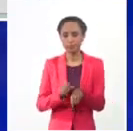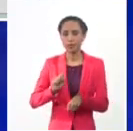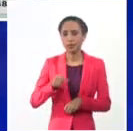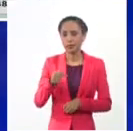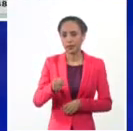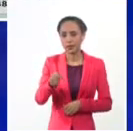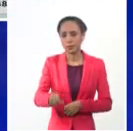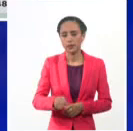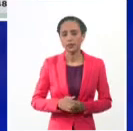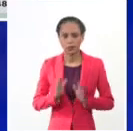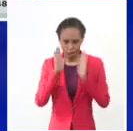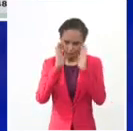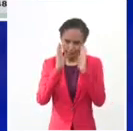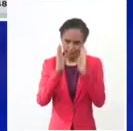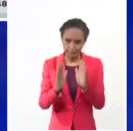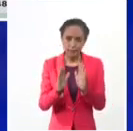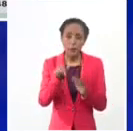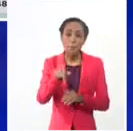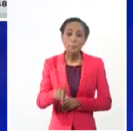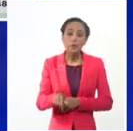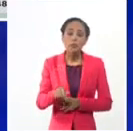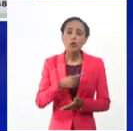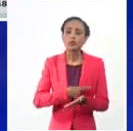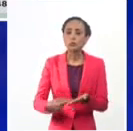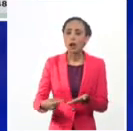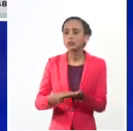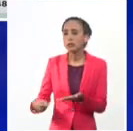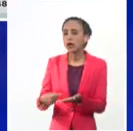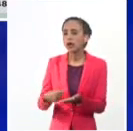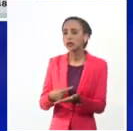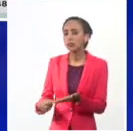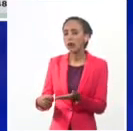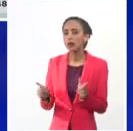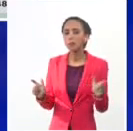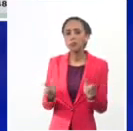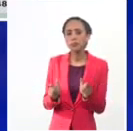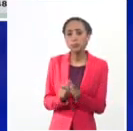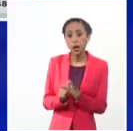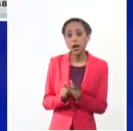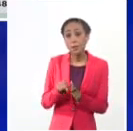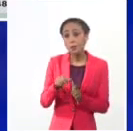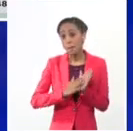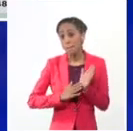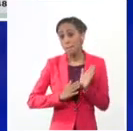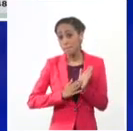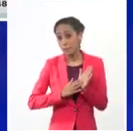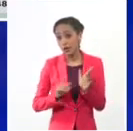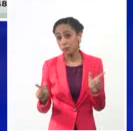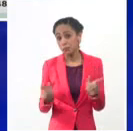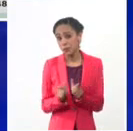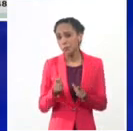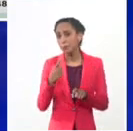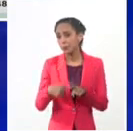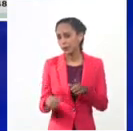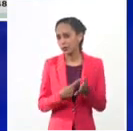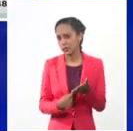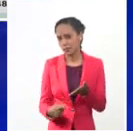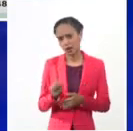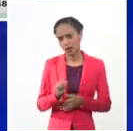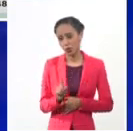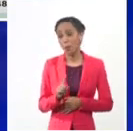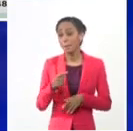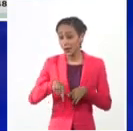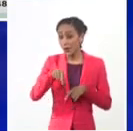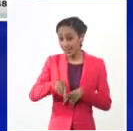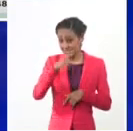semana la disminución, que a lo mejor el mes bajó, pero la semana no, las semanas también, y ahí